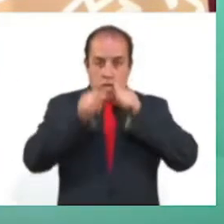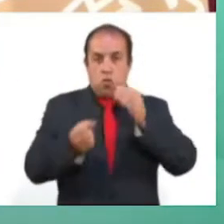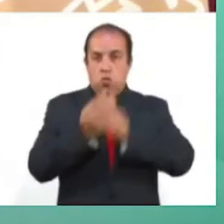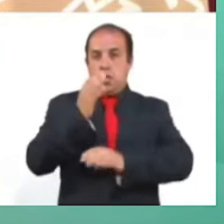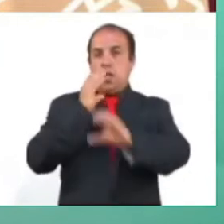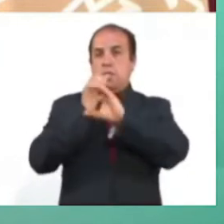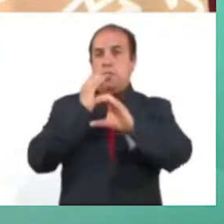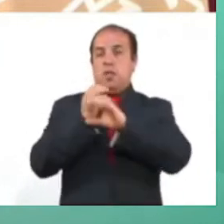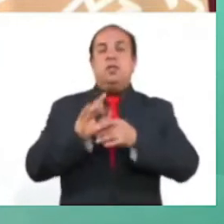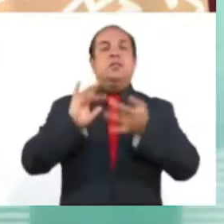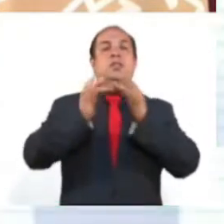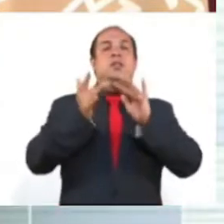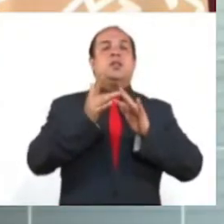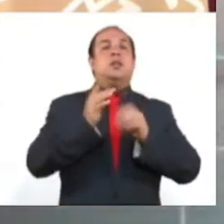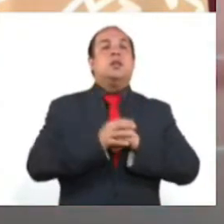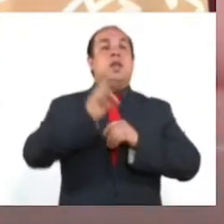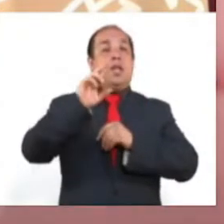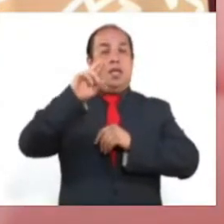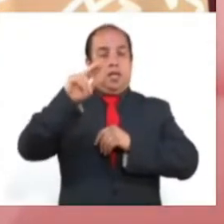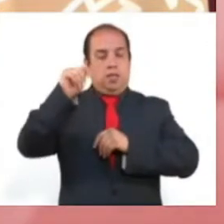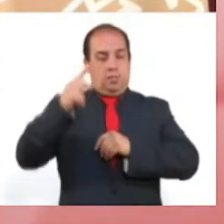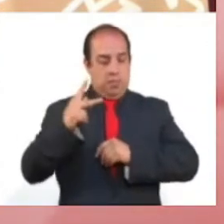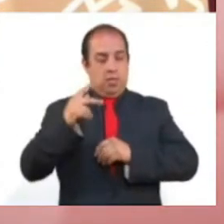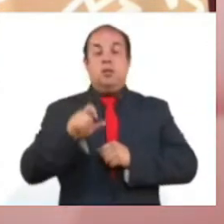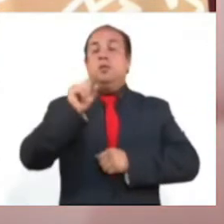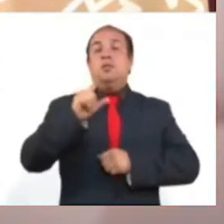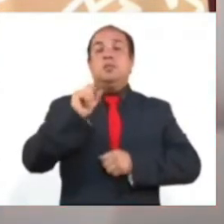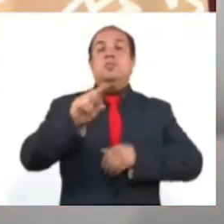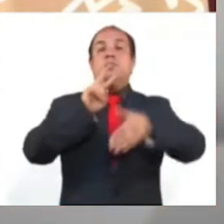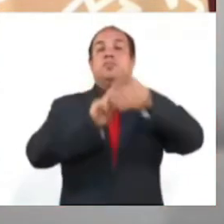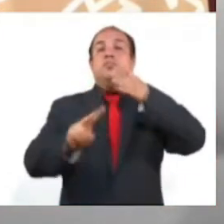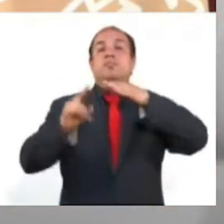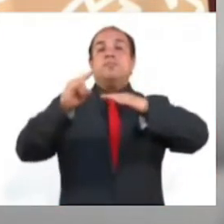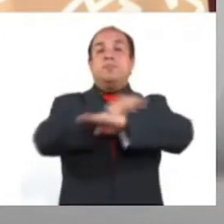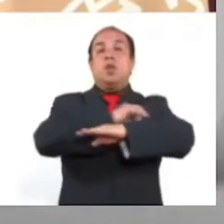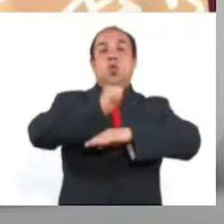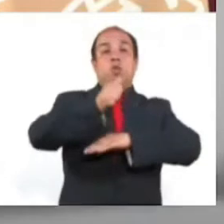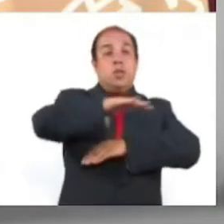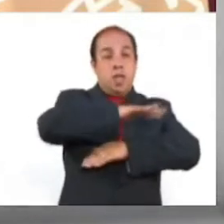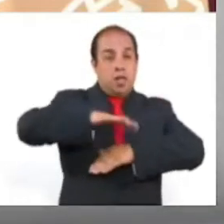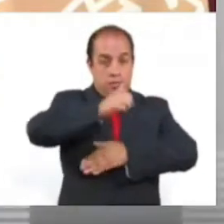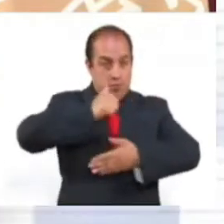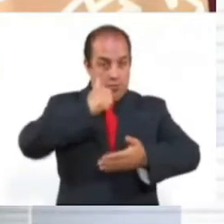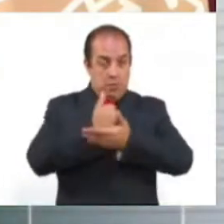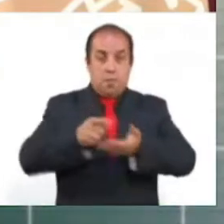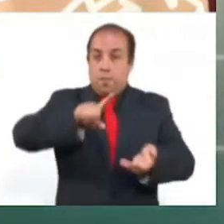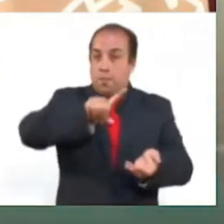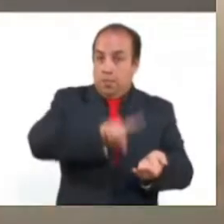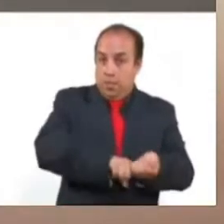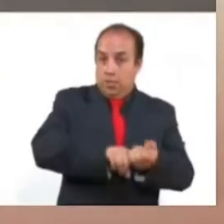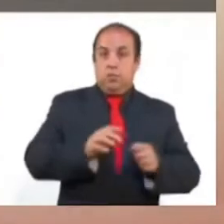de la red de transporte de pasajeros y los trolebuses de la ciudad particularmente